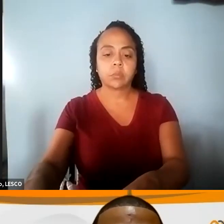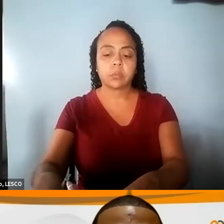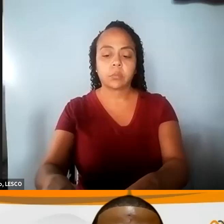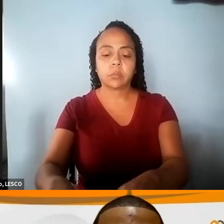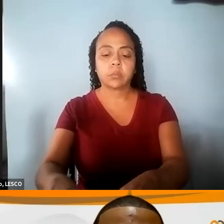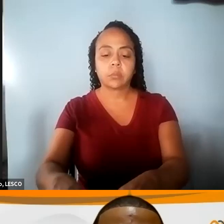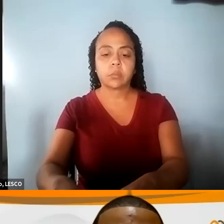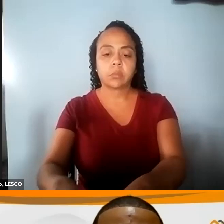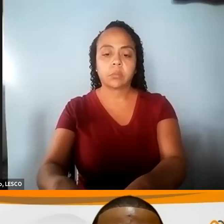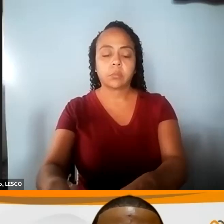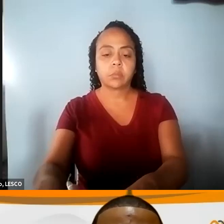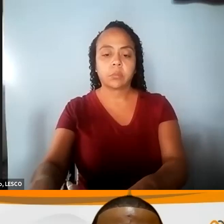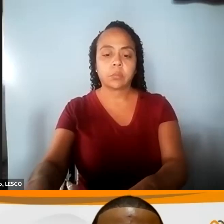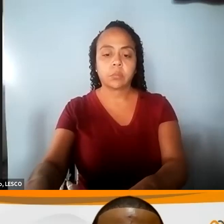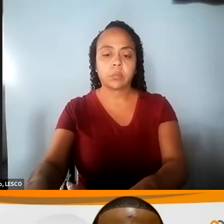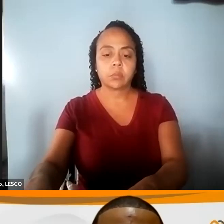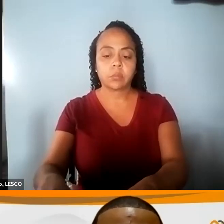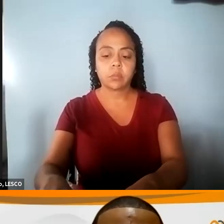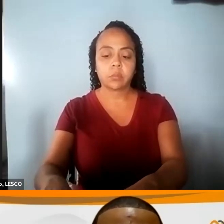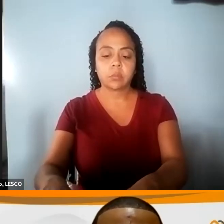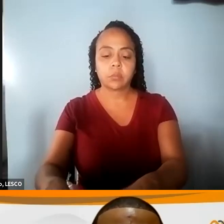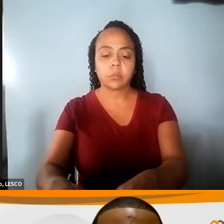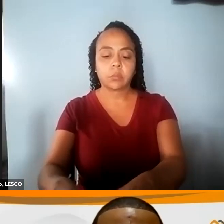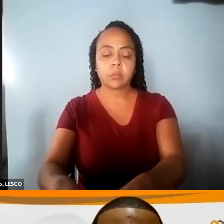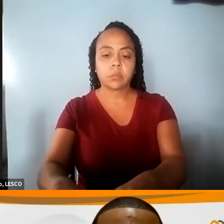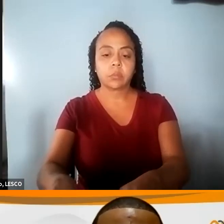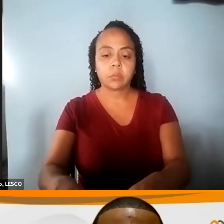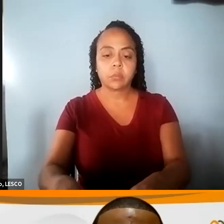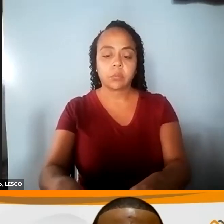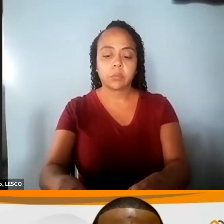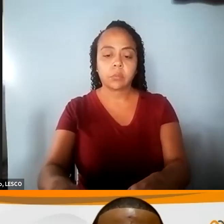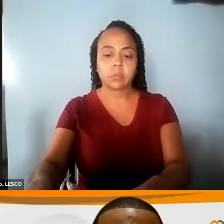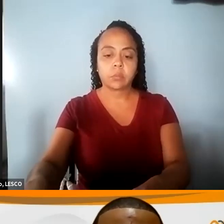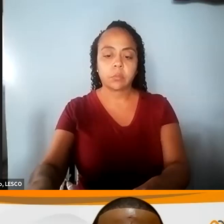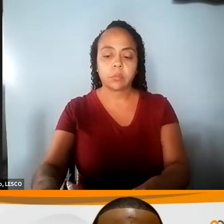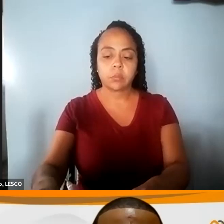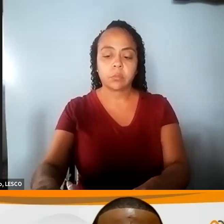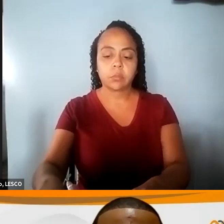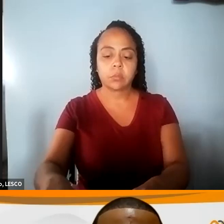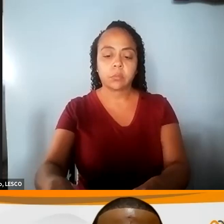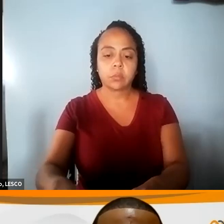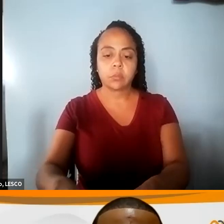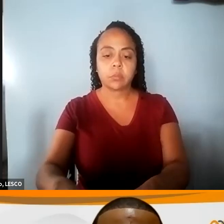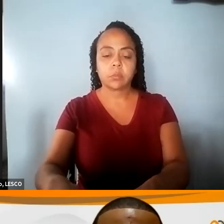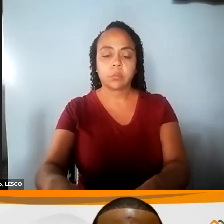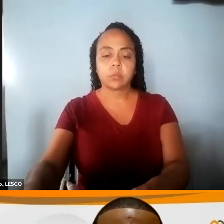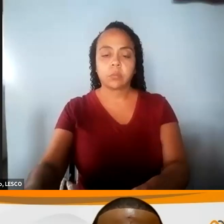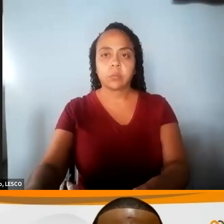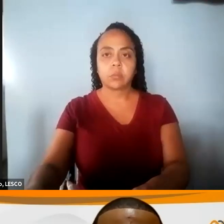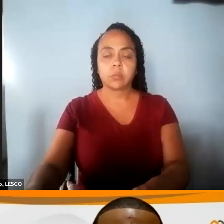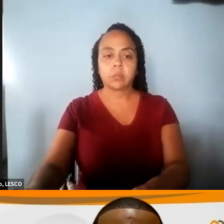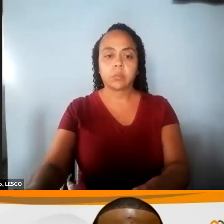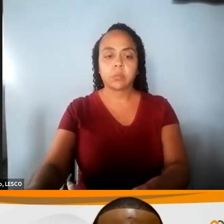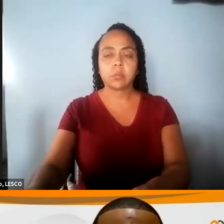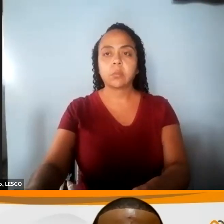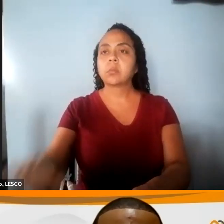alianzas tan importantes entre el público y privado agradecer la pinta que hizo una presentación muy